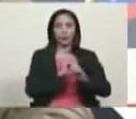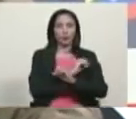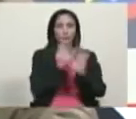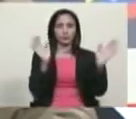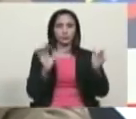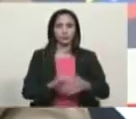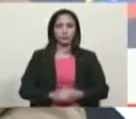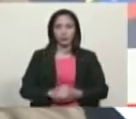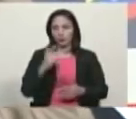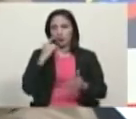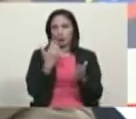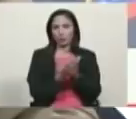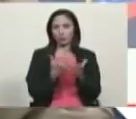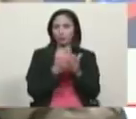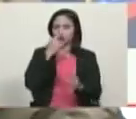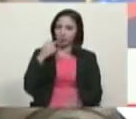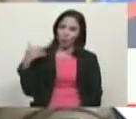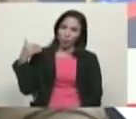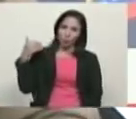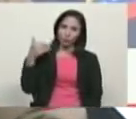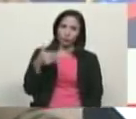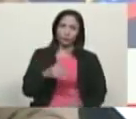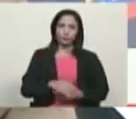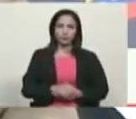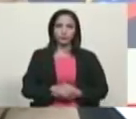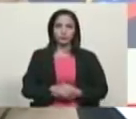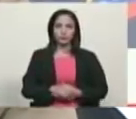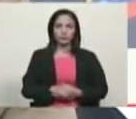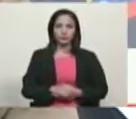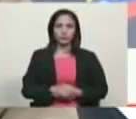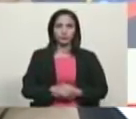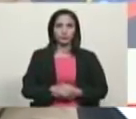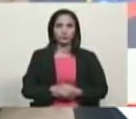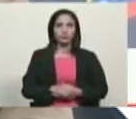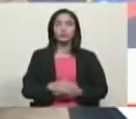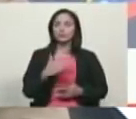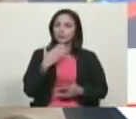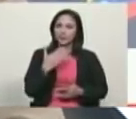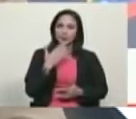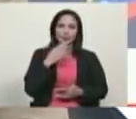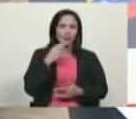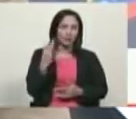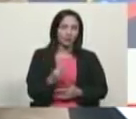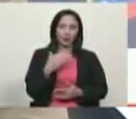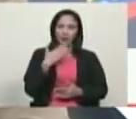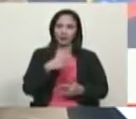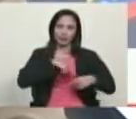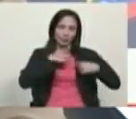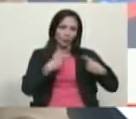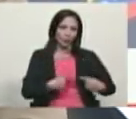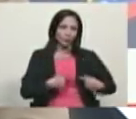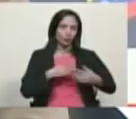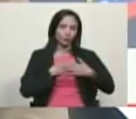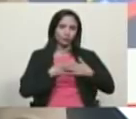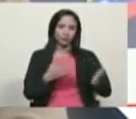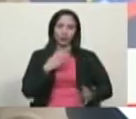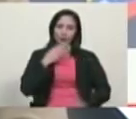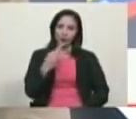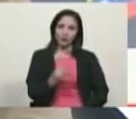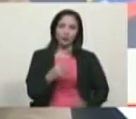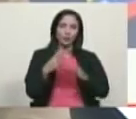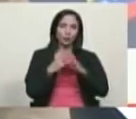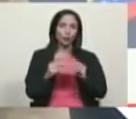Yo ya he visto en los últimos días, y agradezco, de verdad agradezco desde el corazón, las muestras